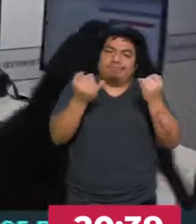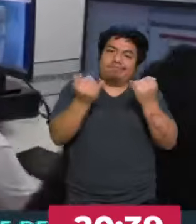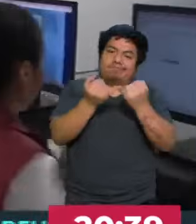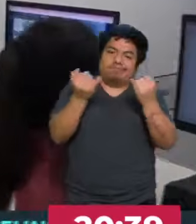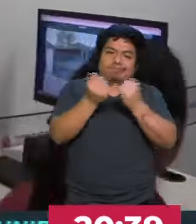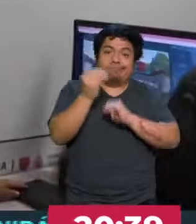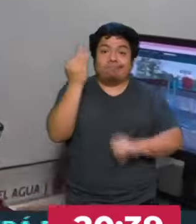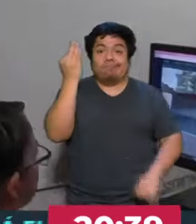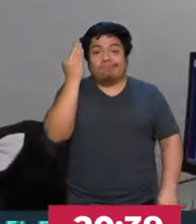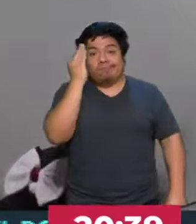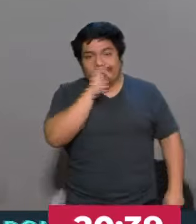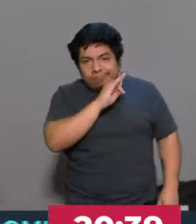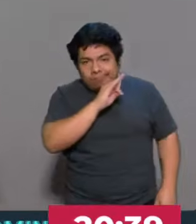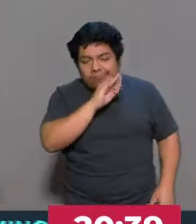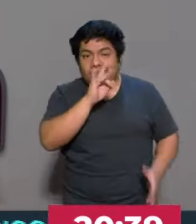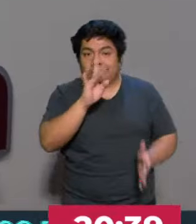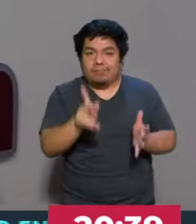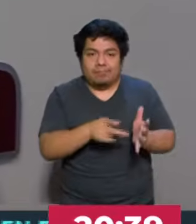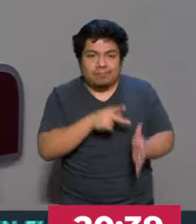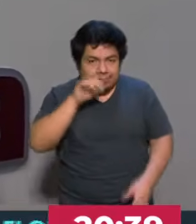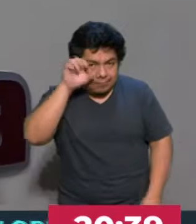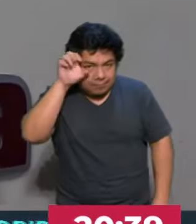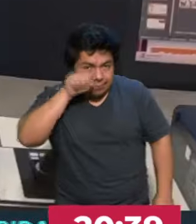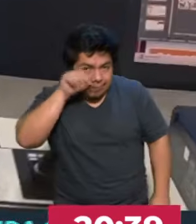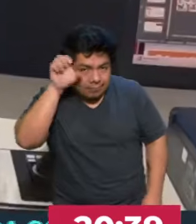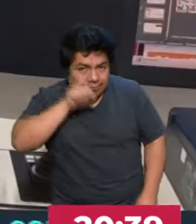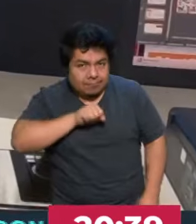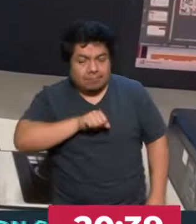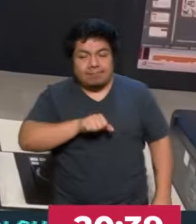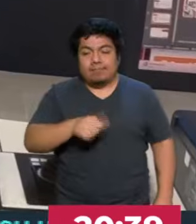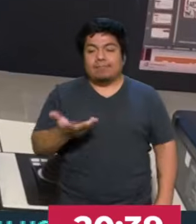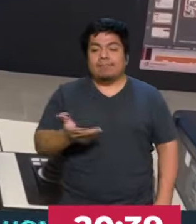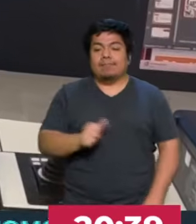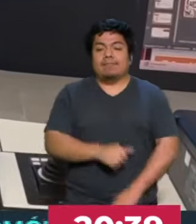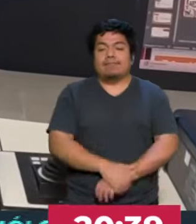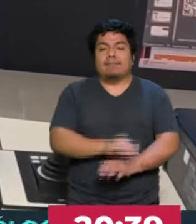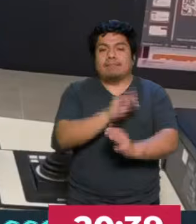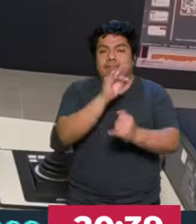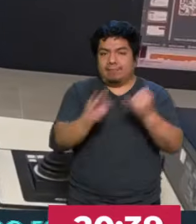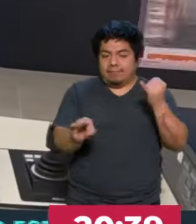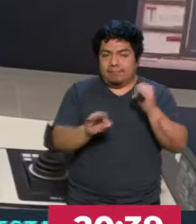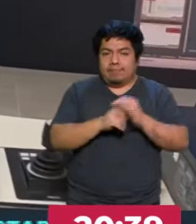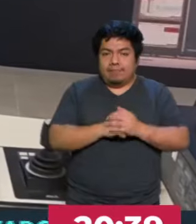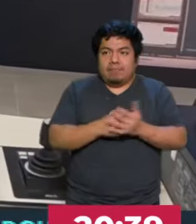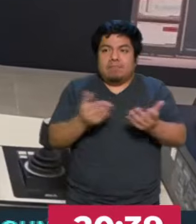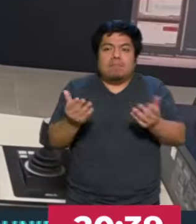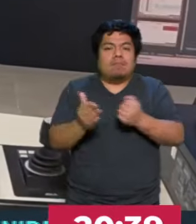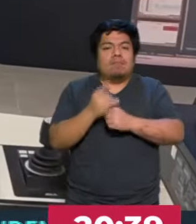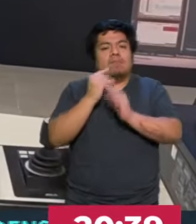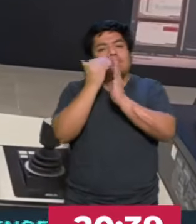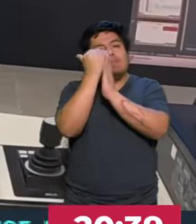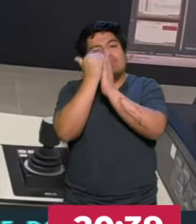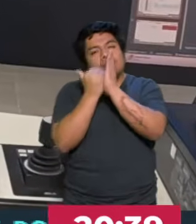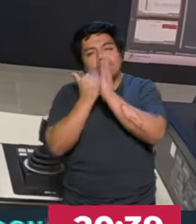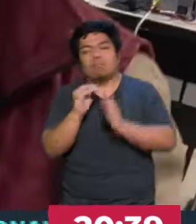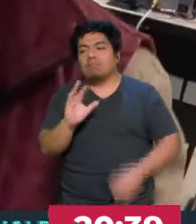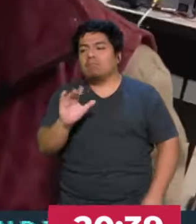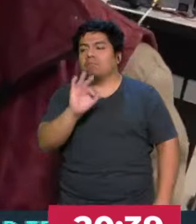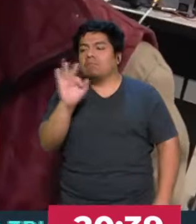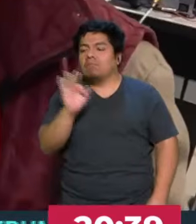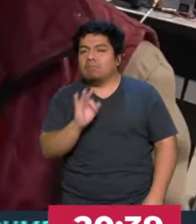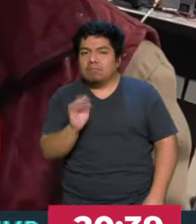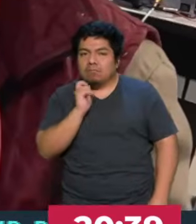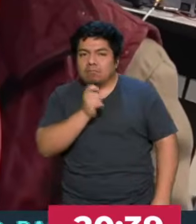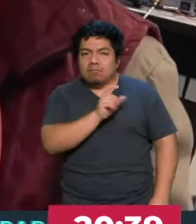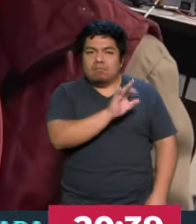por mera, repito el eufemismo, travesura. Doctor, por último, ¿a qué atribuye esta reducción de casi 50%? Ya nos